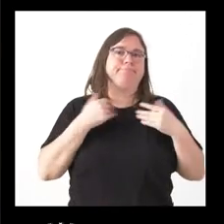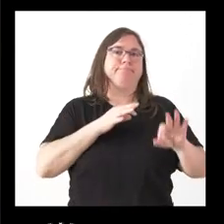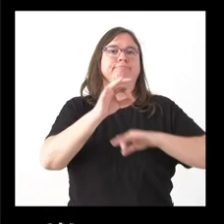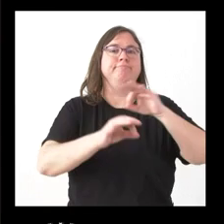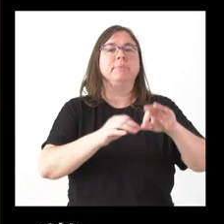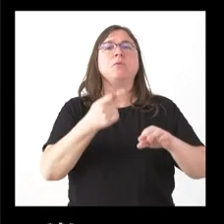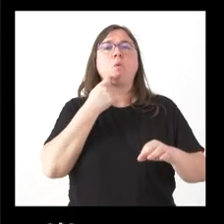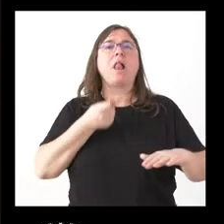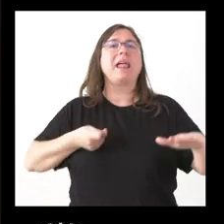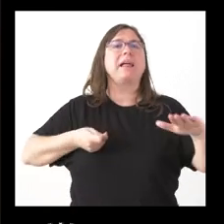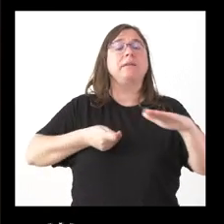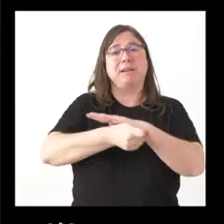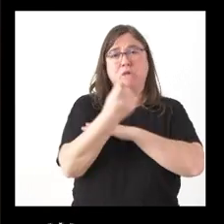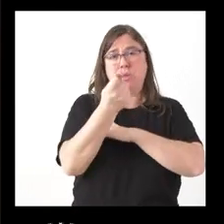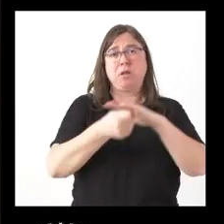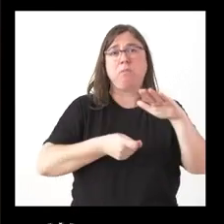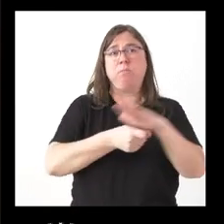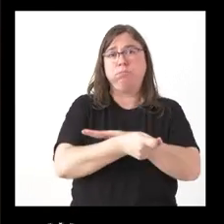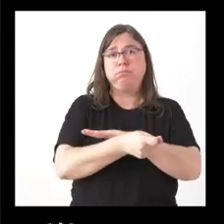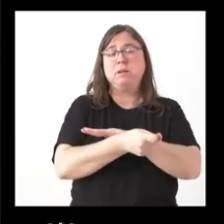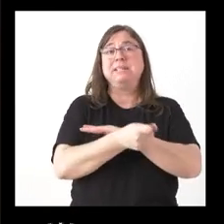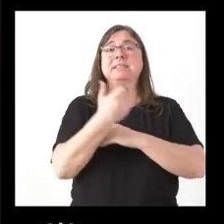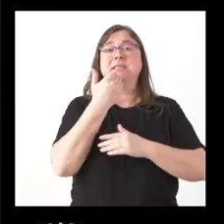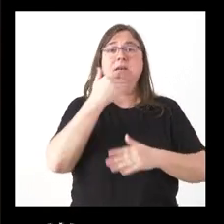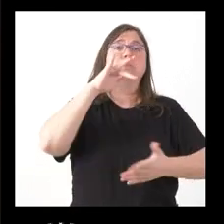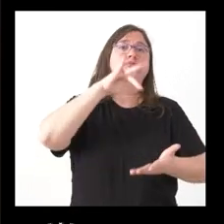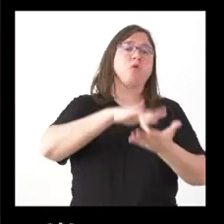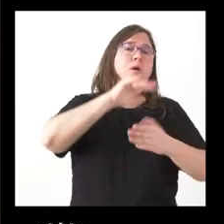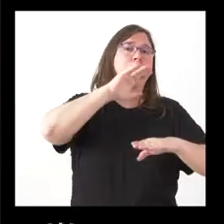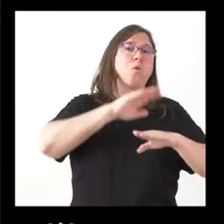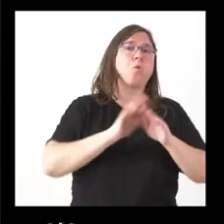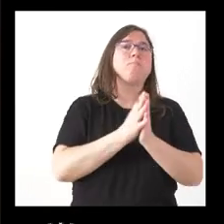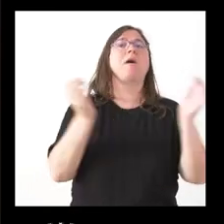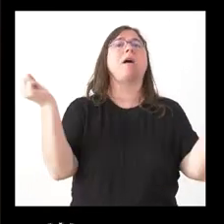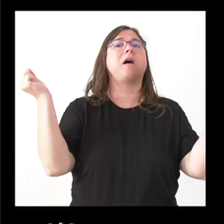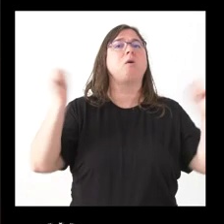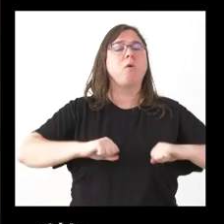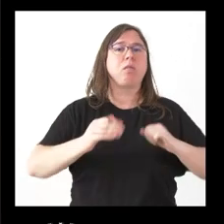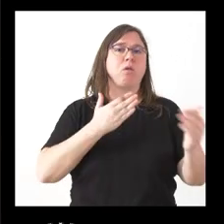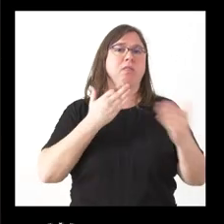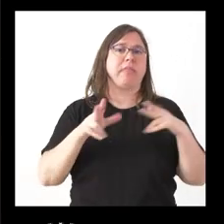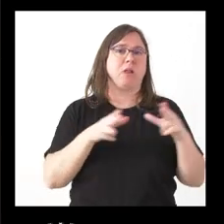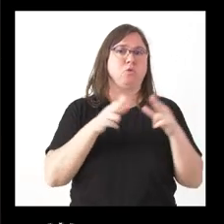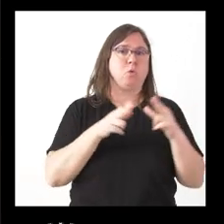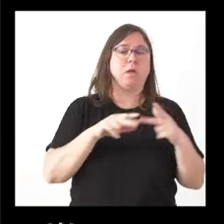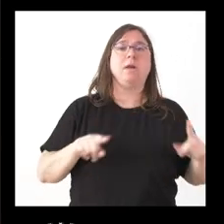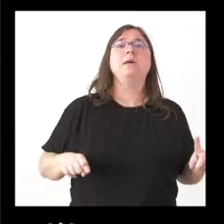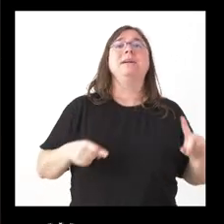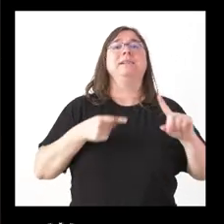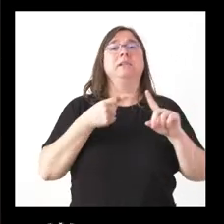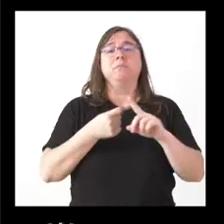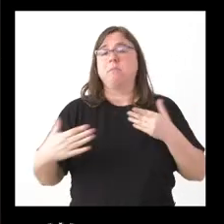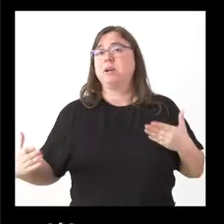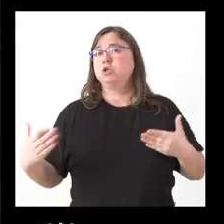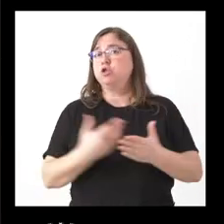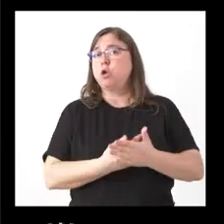una inversión que entre la inversión del cumplimiento de los acuerdos de la mesa del día de lo social más todas las impresiones